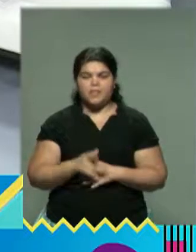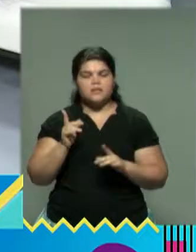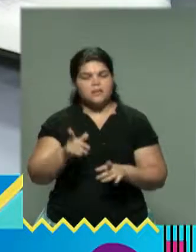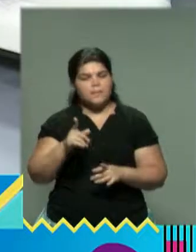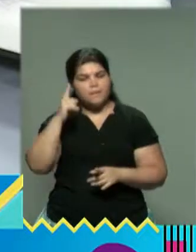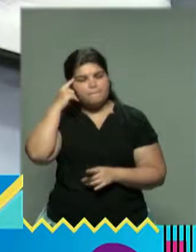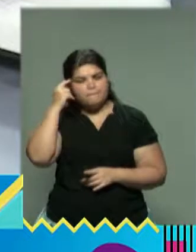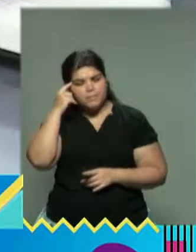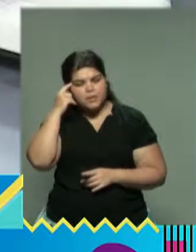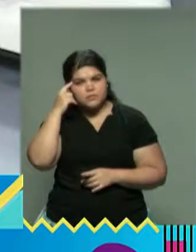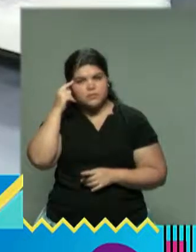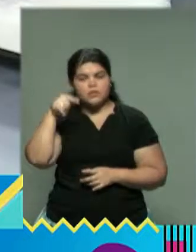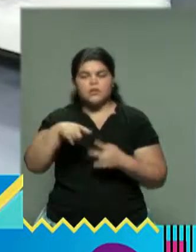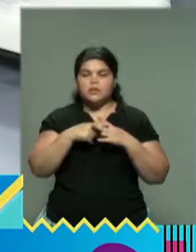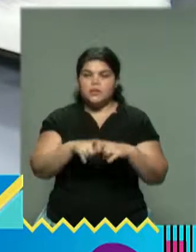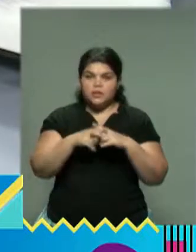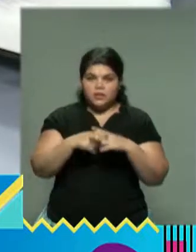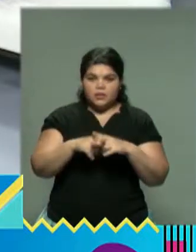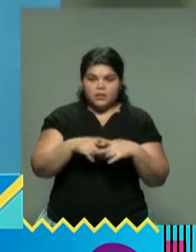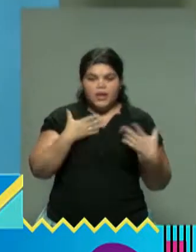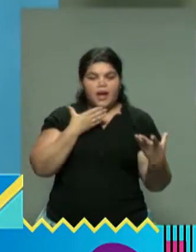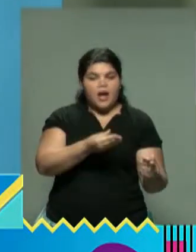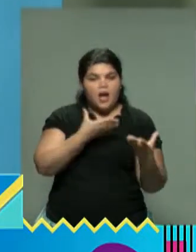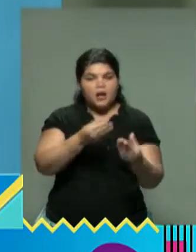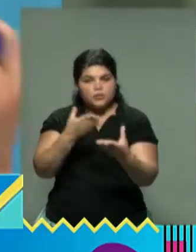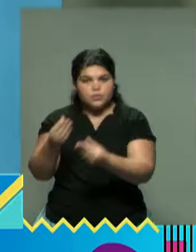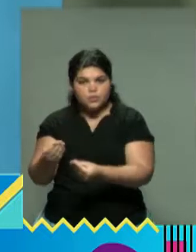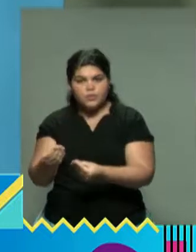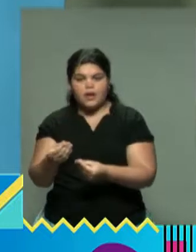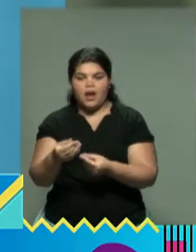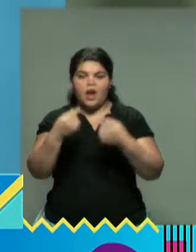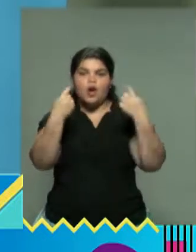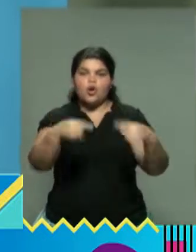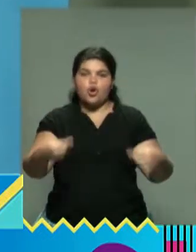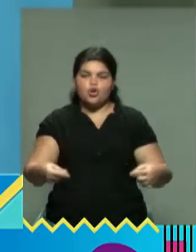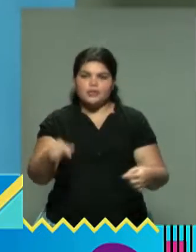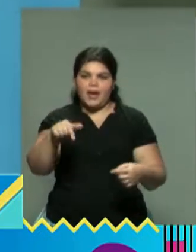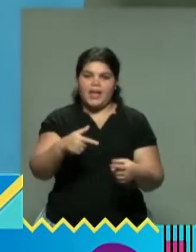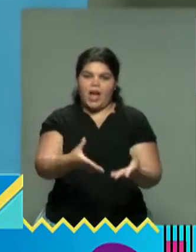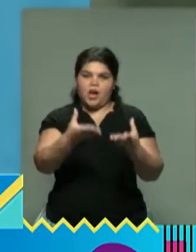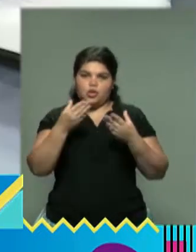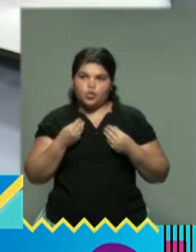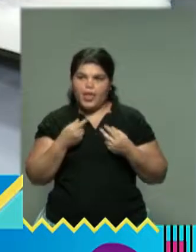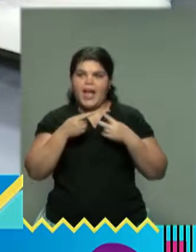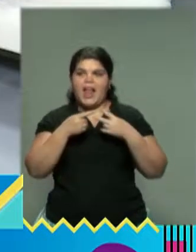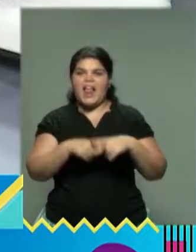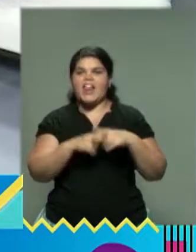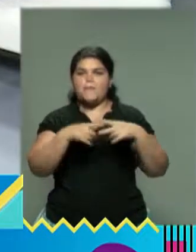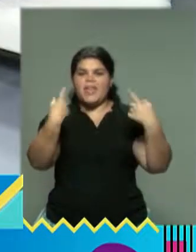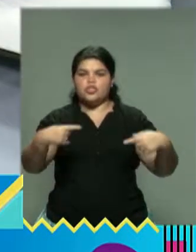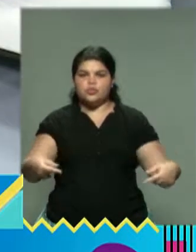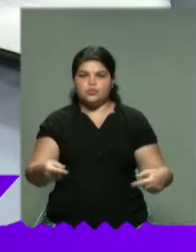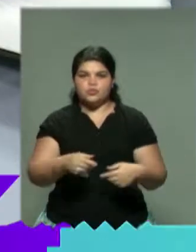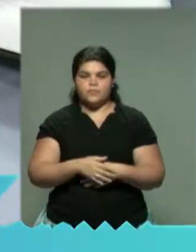también la tecnología ayudó muchísimo también a los instrumentos que uno también utiliza. Sí, que también los elementos de seguridad han